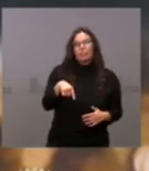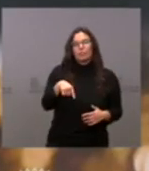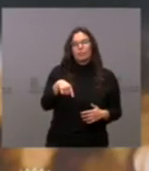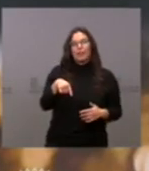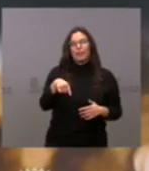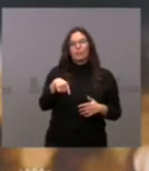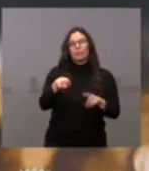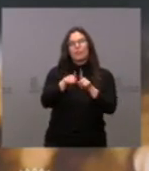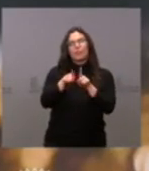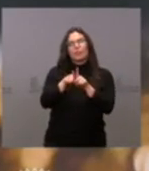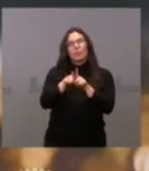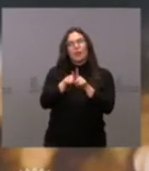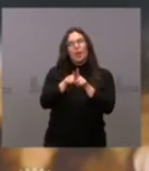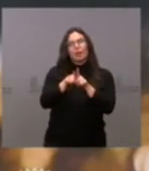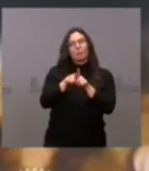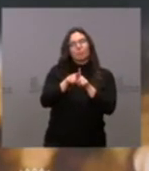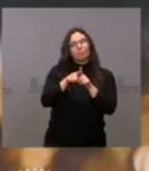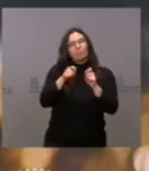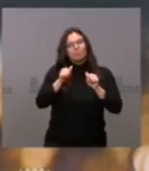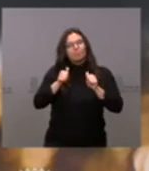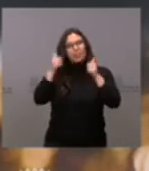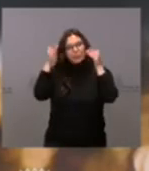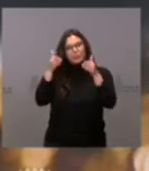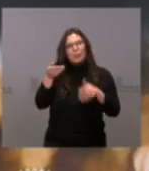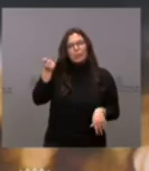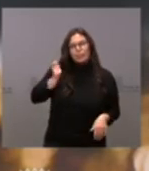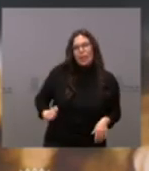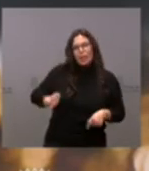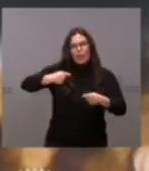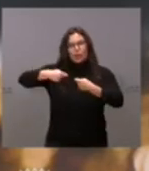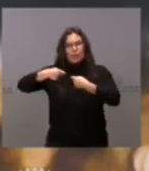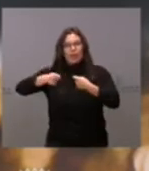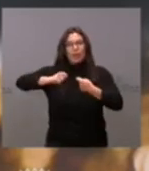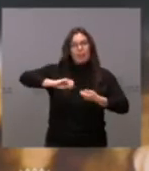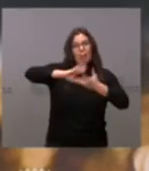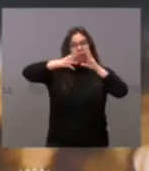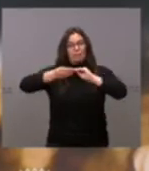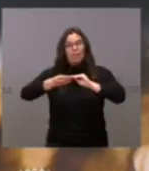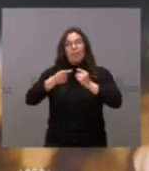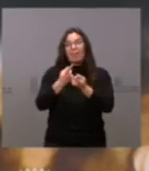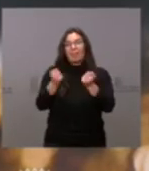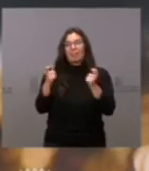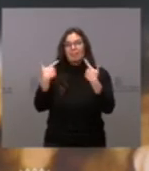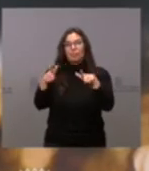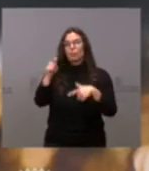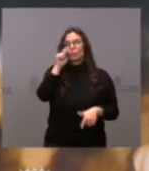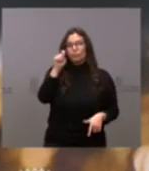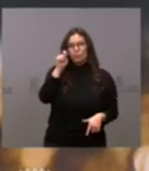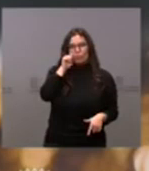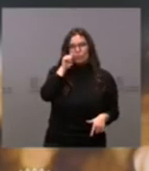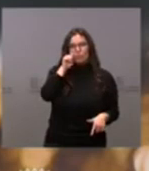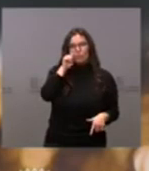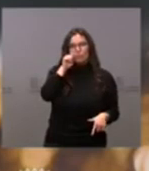más profesional más comercial adaptada a las necesidades del turismo que cada vez es